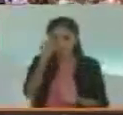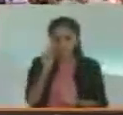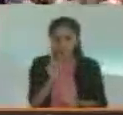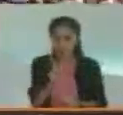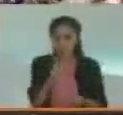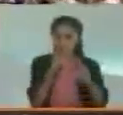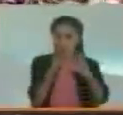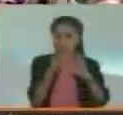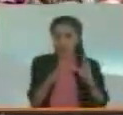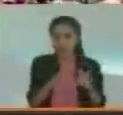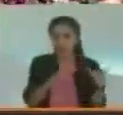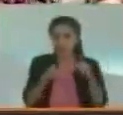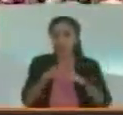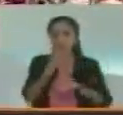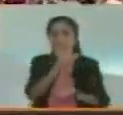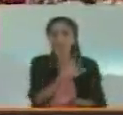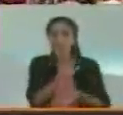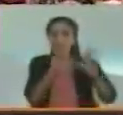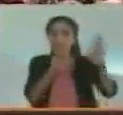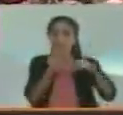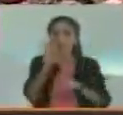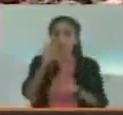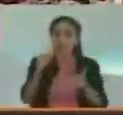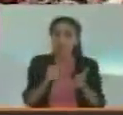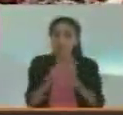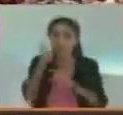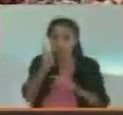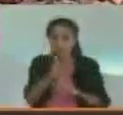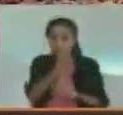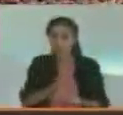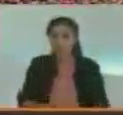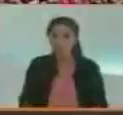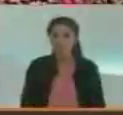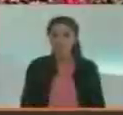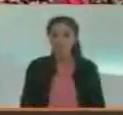564 mil militantes del PSUV.